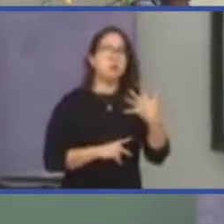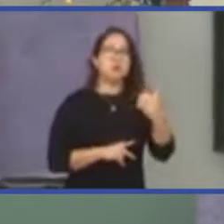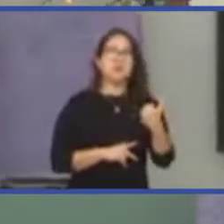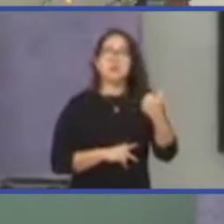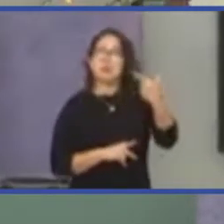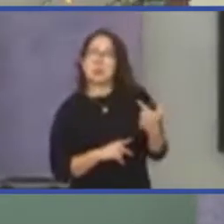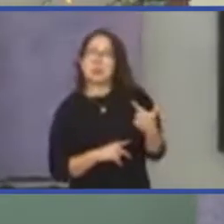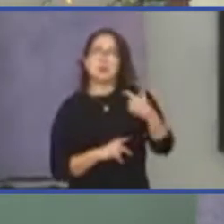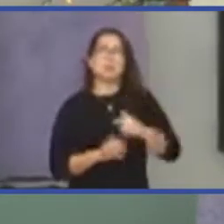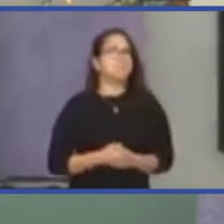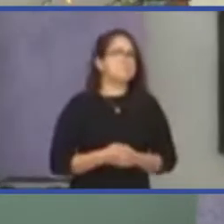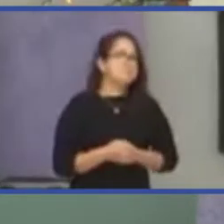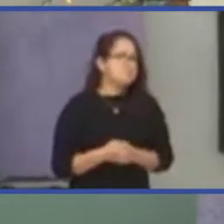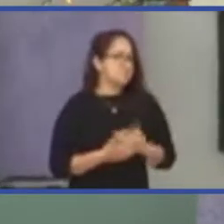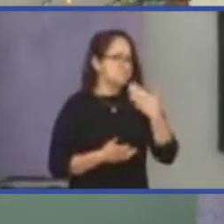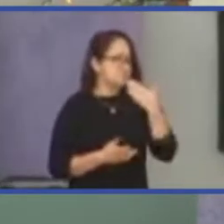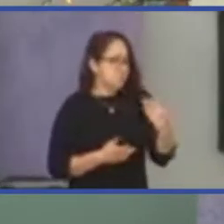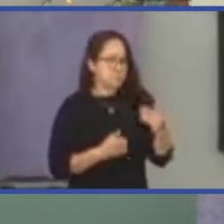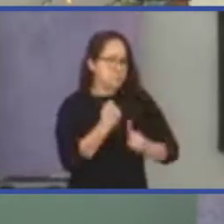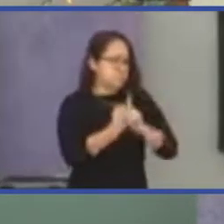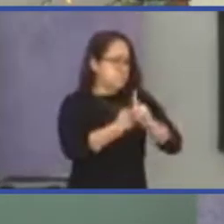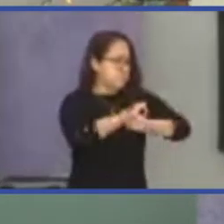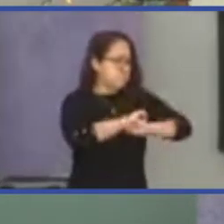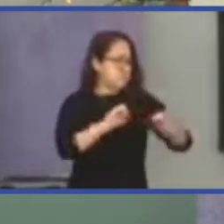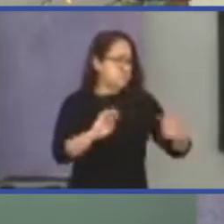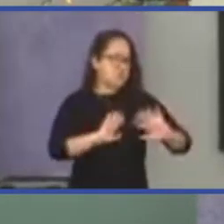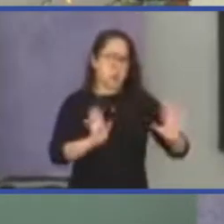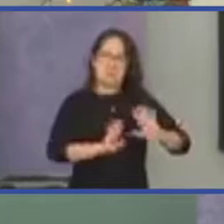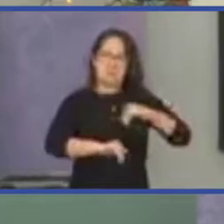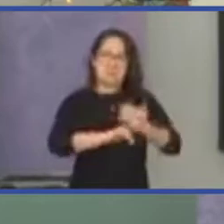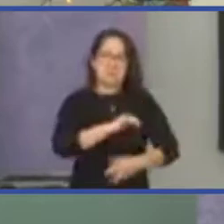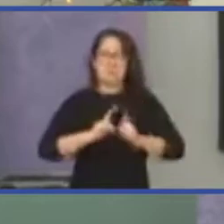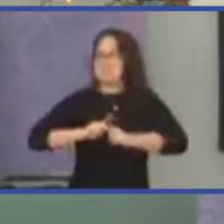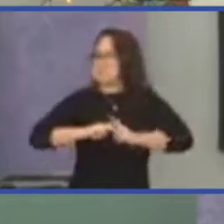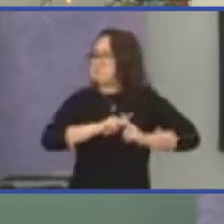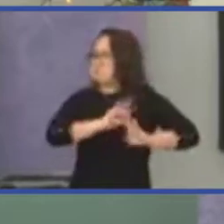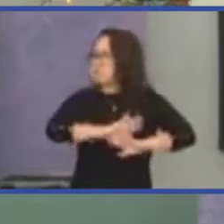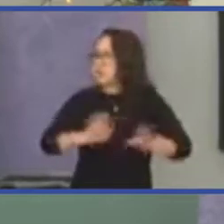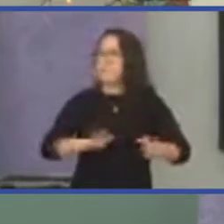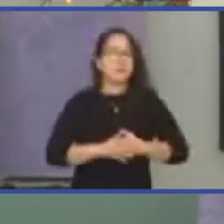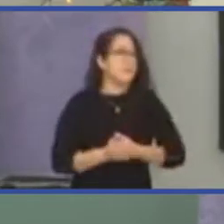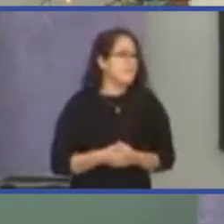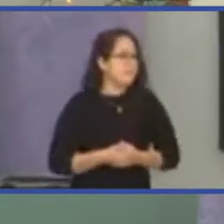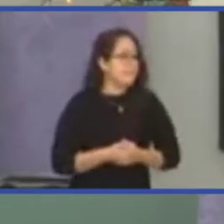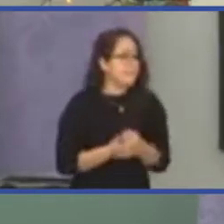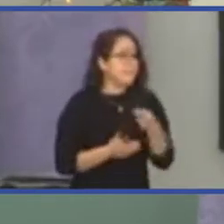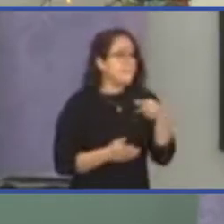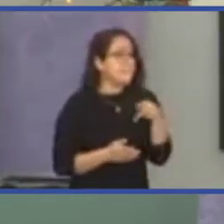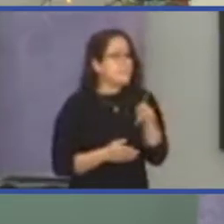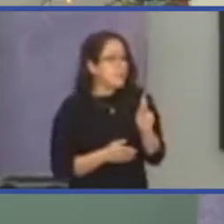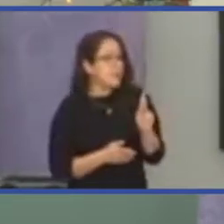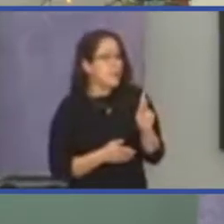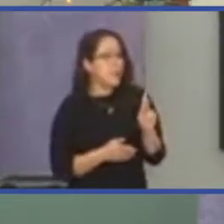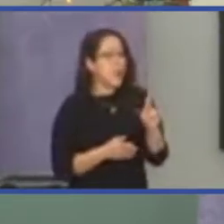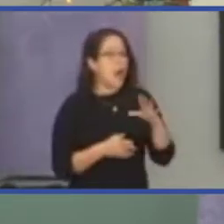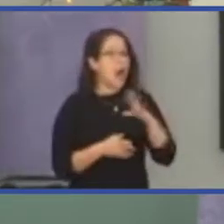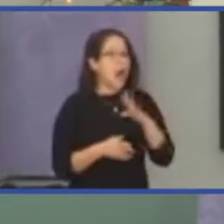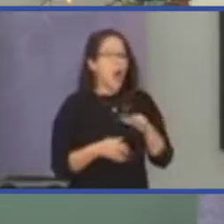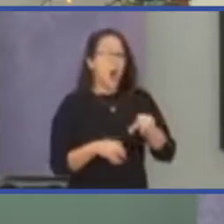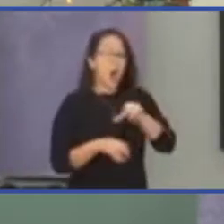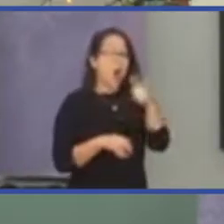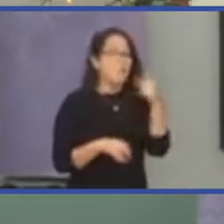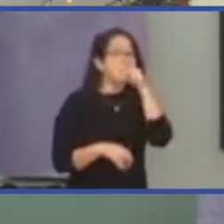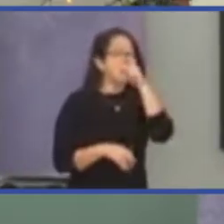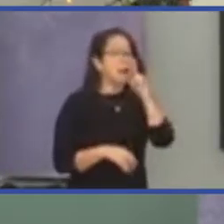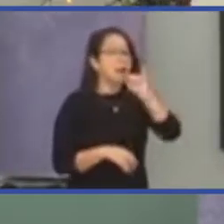siete. No hay problema, lo terminamos de contar. Pero un conjunto infinito es aquel que